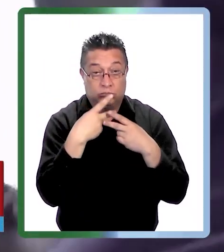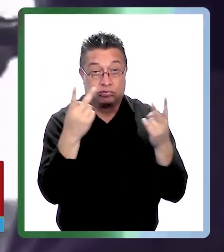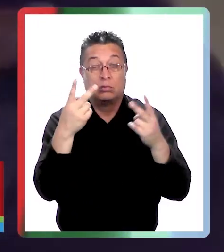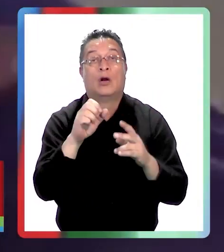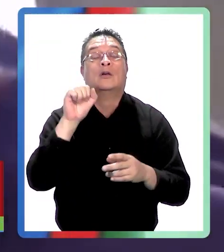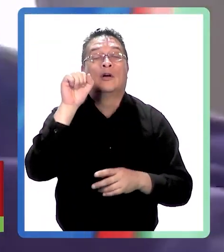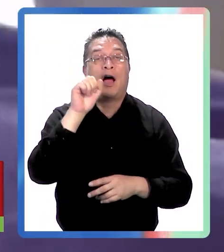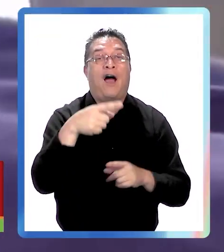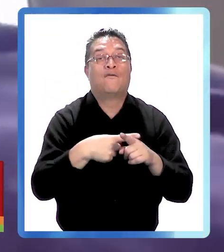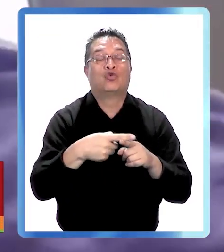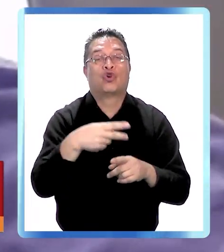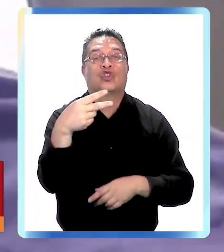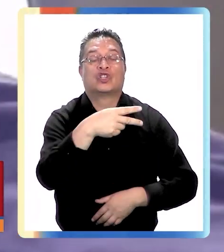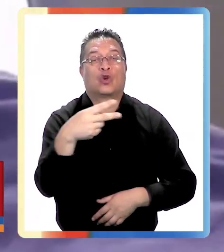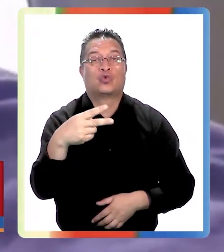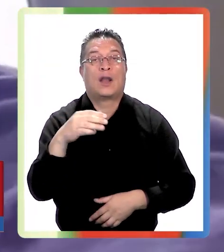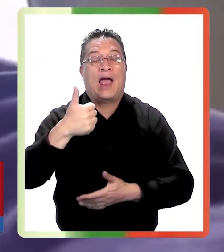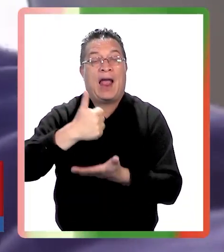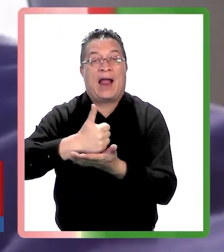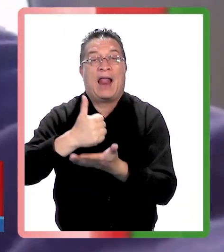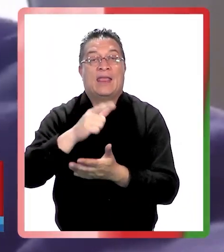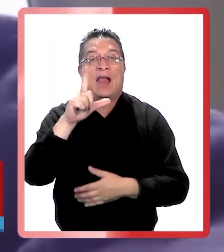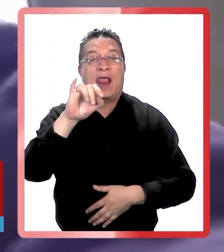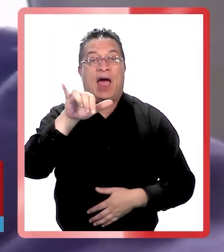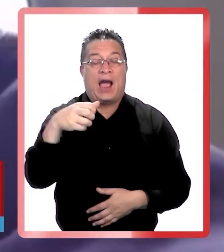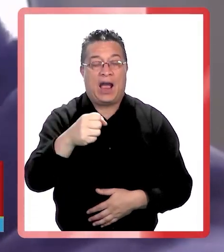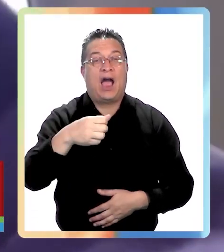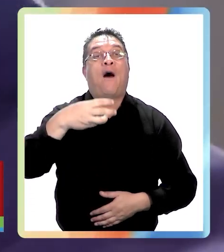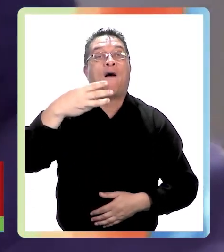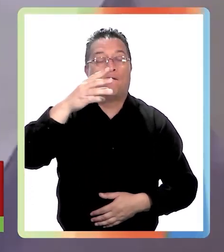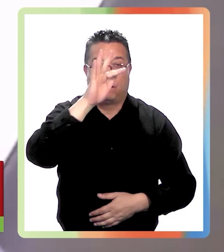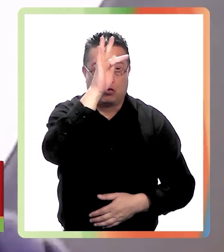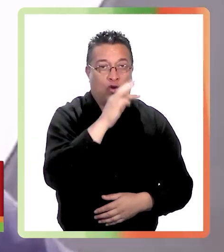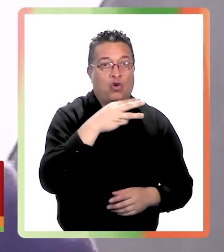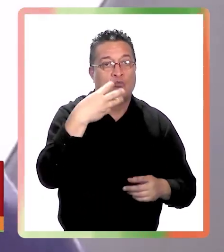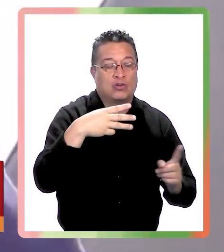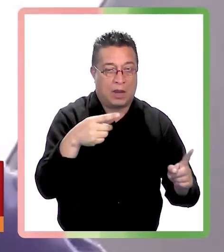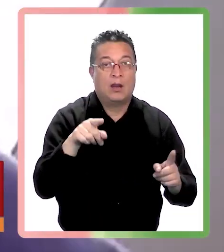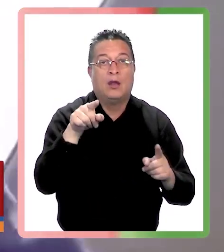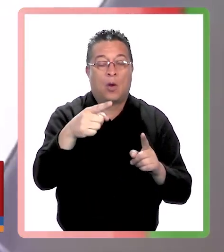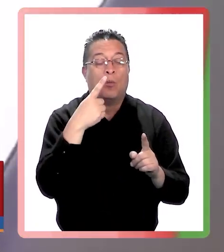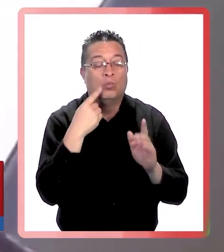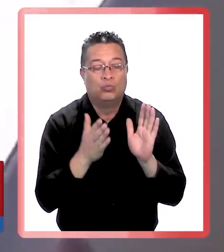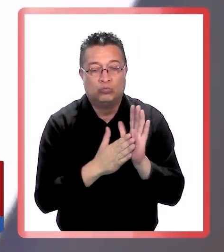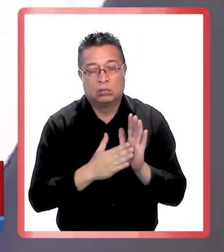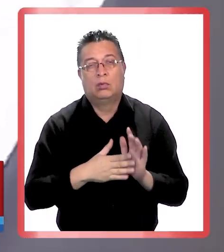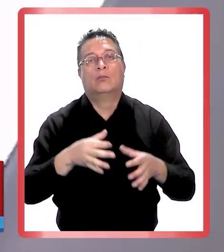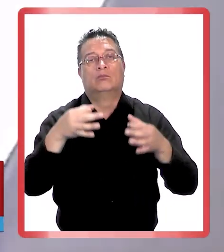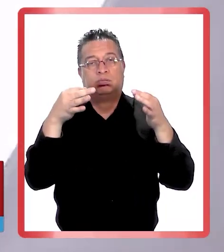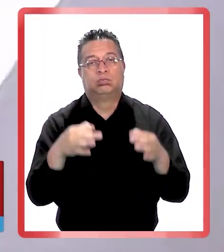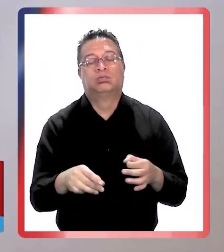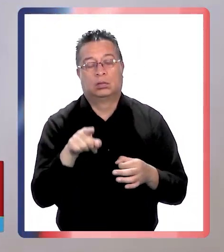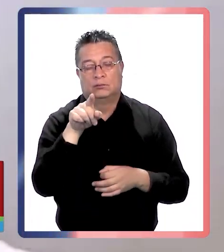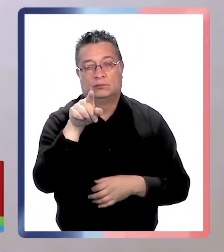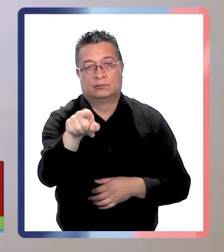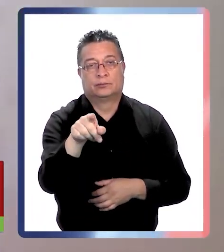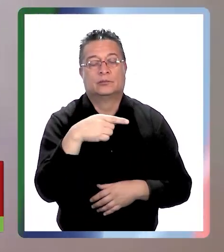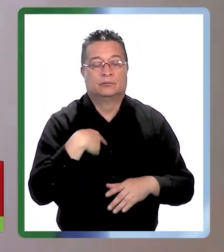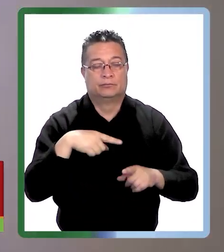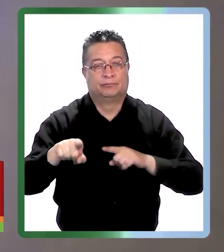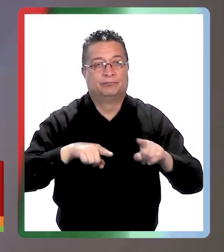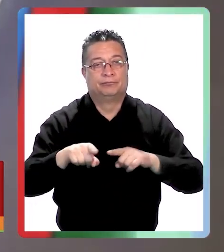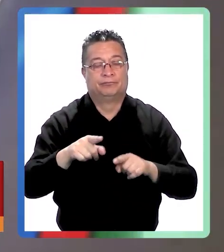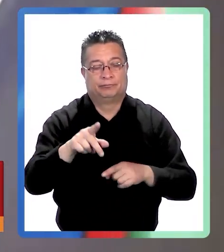abuso sexual del alcalde de Laja a una funcionaria municipal. El registro se considera evidencia sustancial para determinar